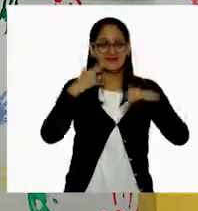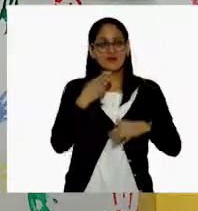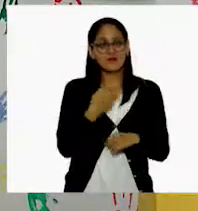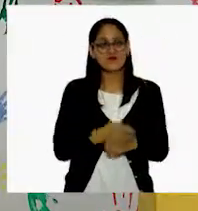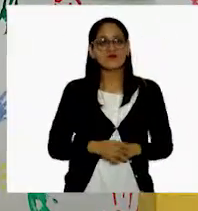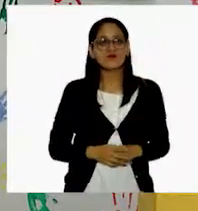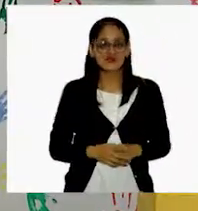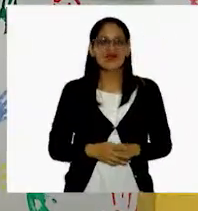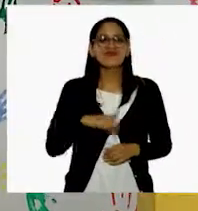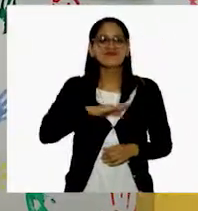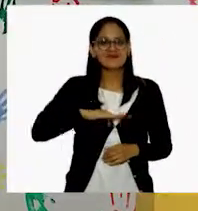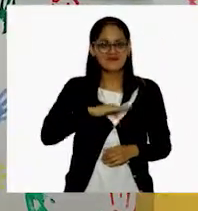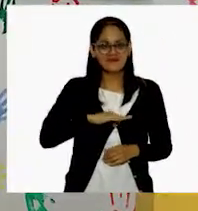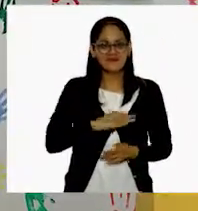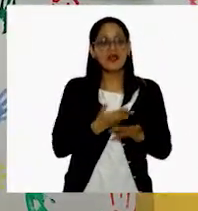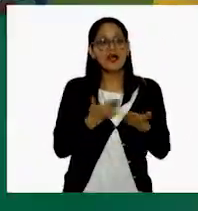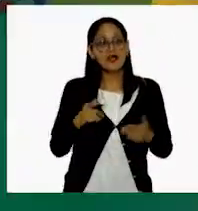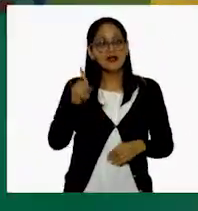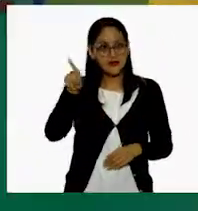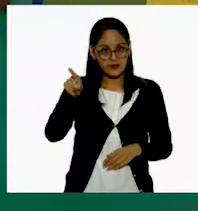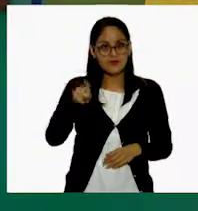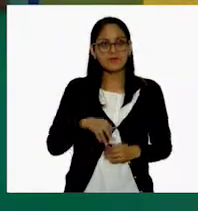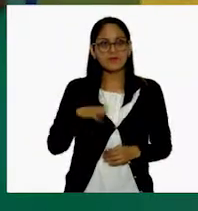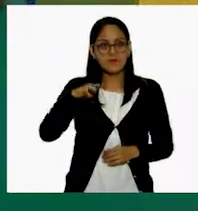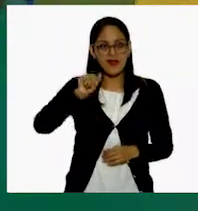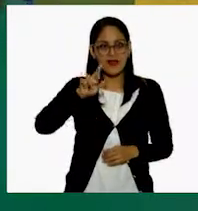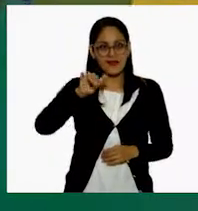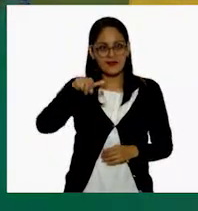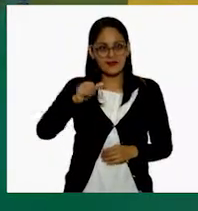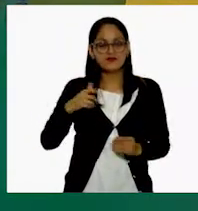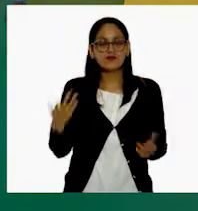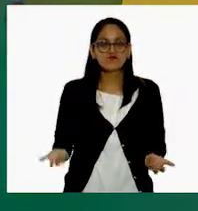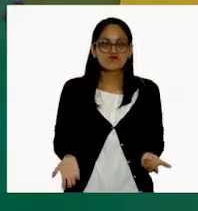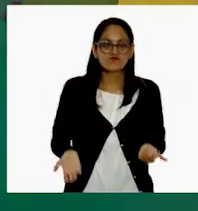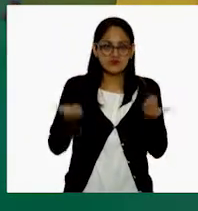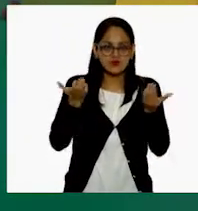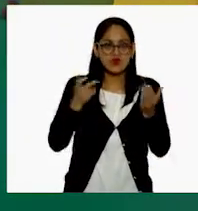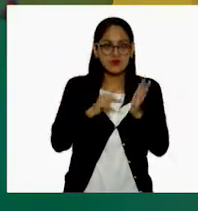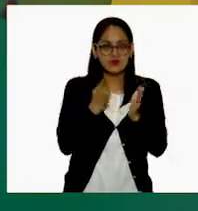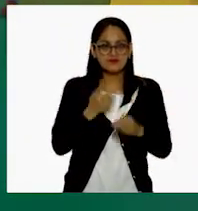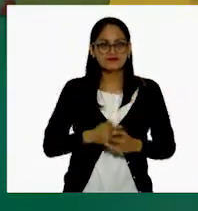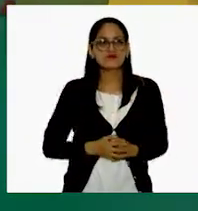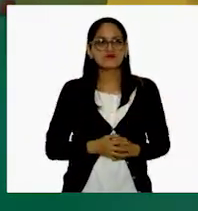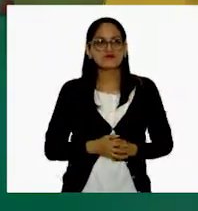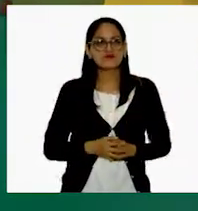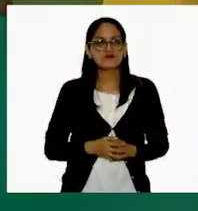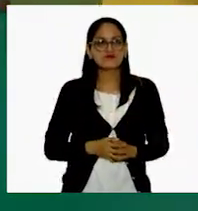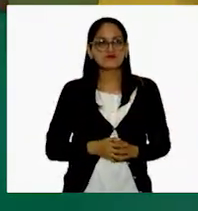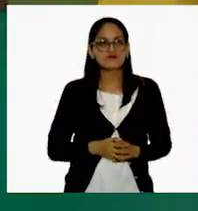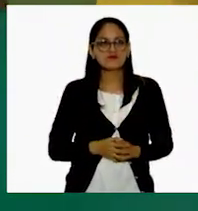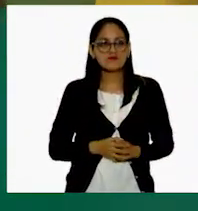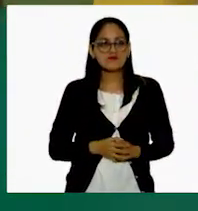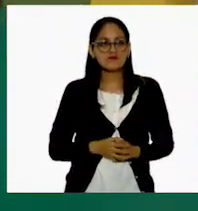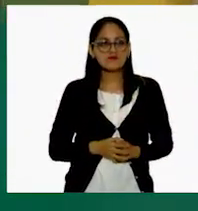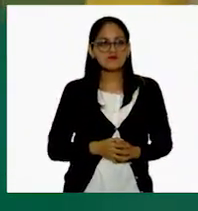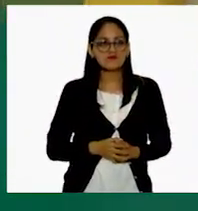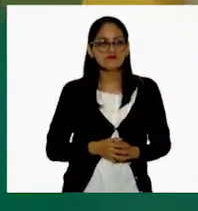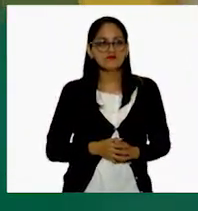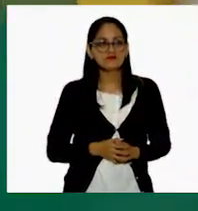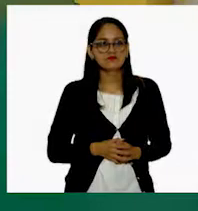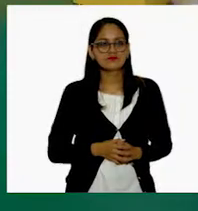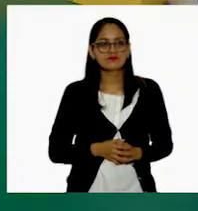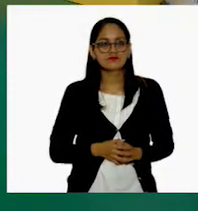historia. Muchas felicidades. Ahora es tu turno, Mariana. Lanza los dados, por favor. Ahí les va, ahí les va.